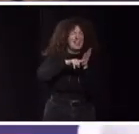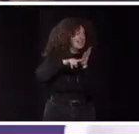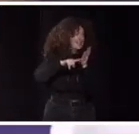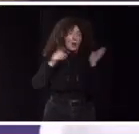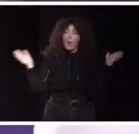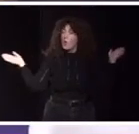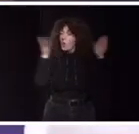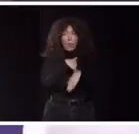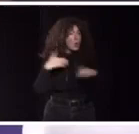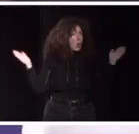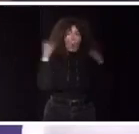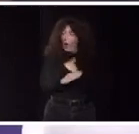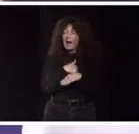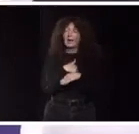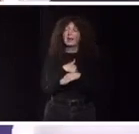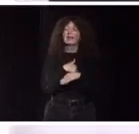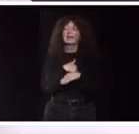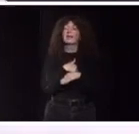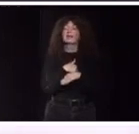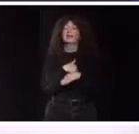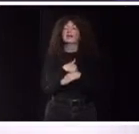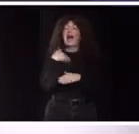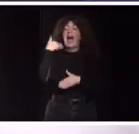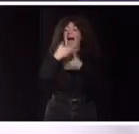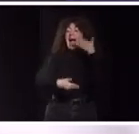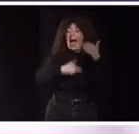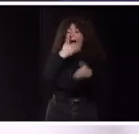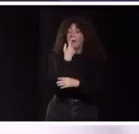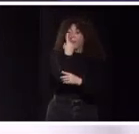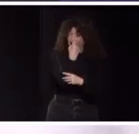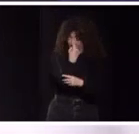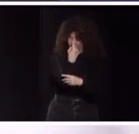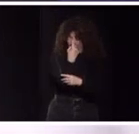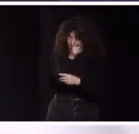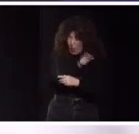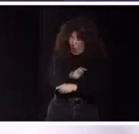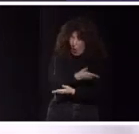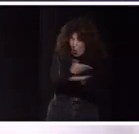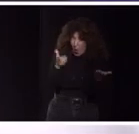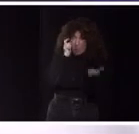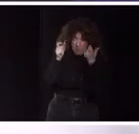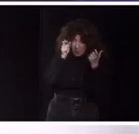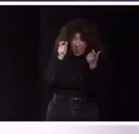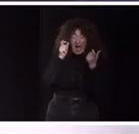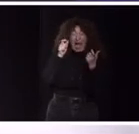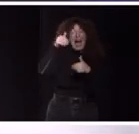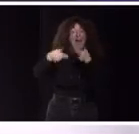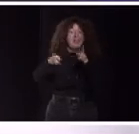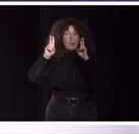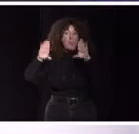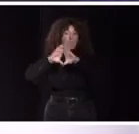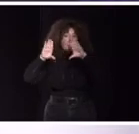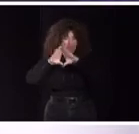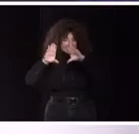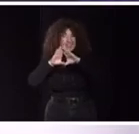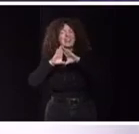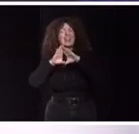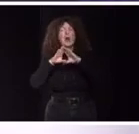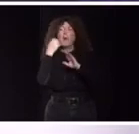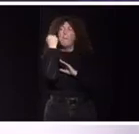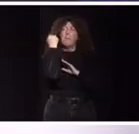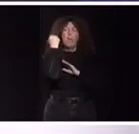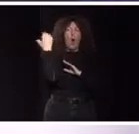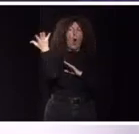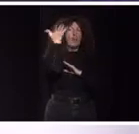no hay un solo avance popular, democrático, feminista, que no tenga por parte de los